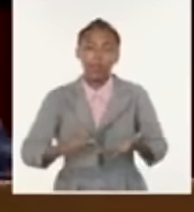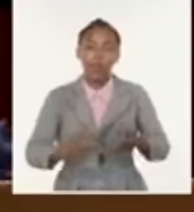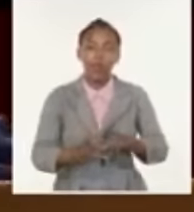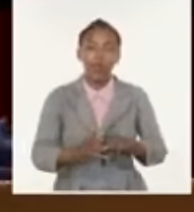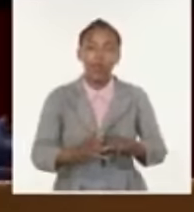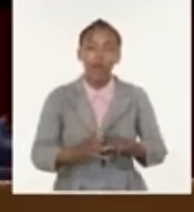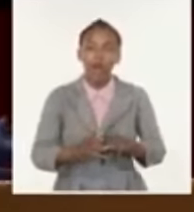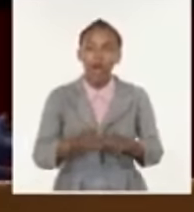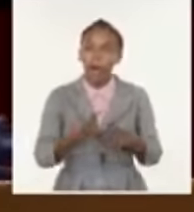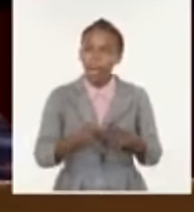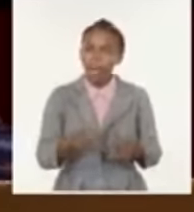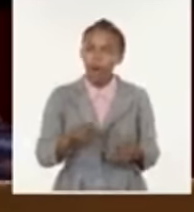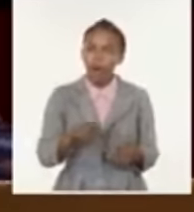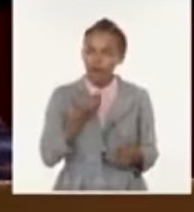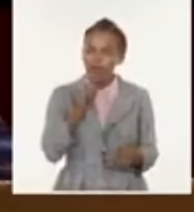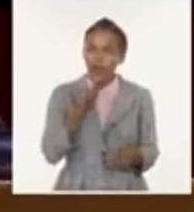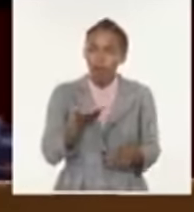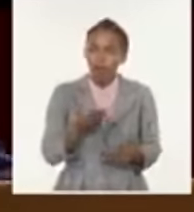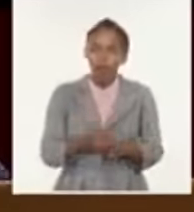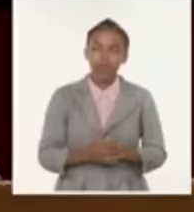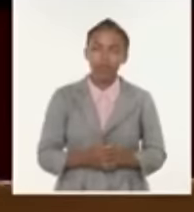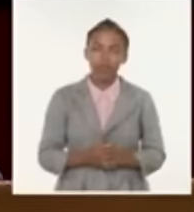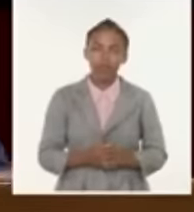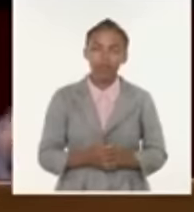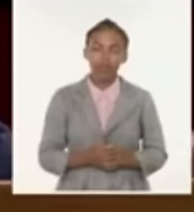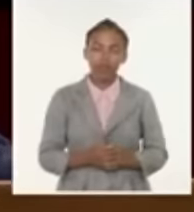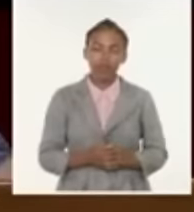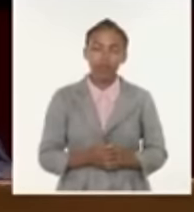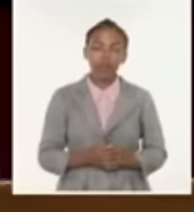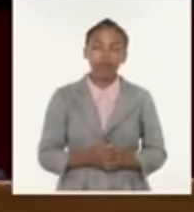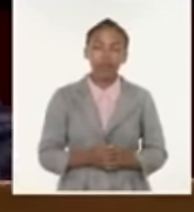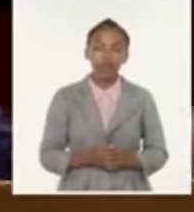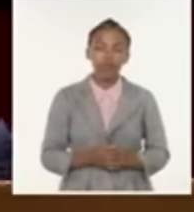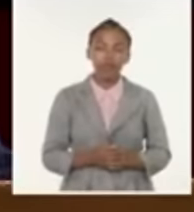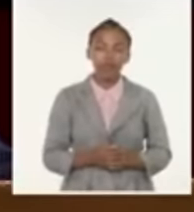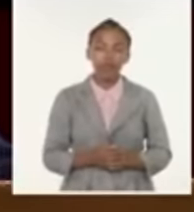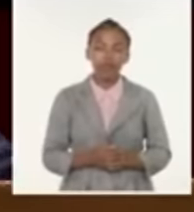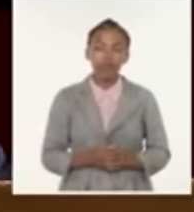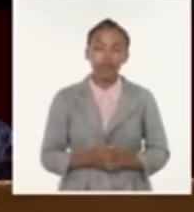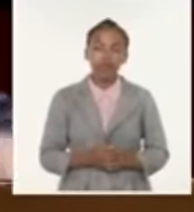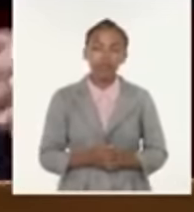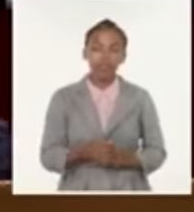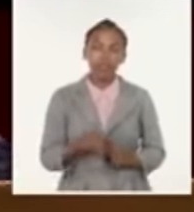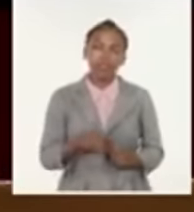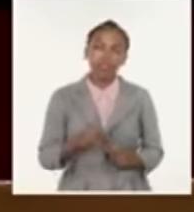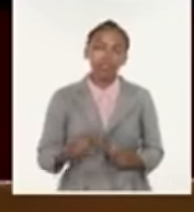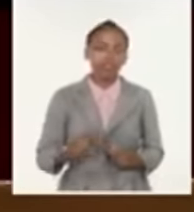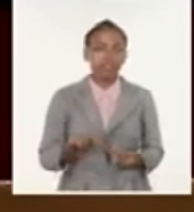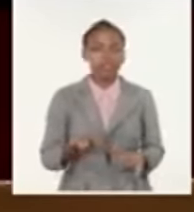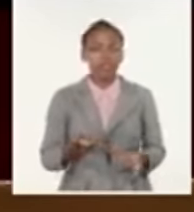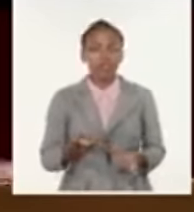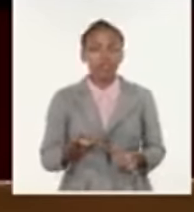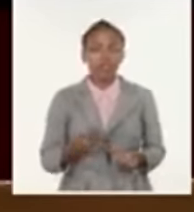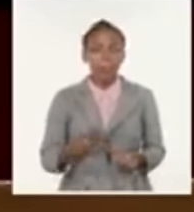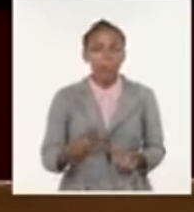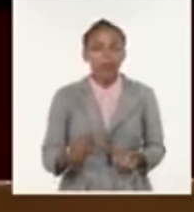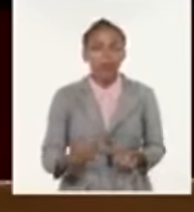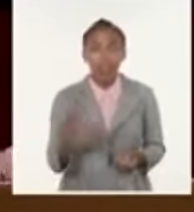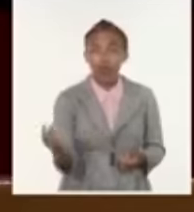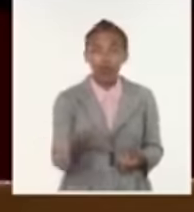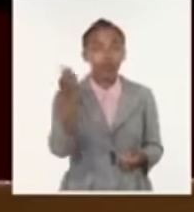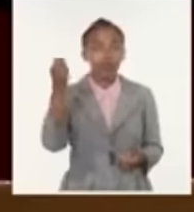formas por otra vía y sin un control adecuado. Entonces, pero ese es un paso que no será mañana, eso lo seguimos estudiando, ese